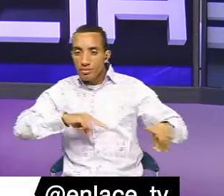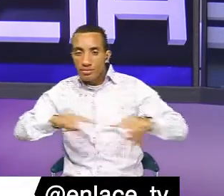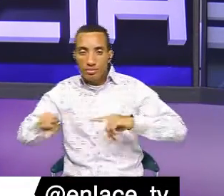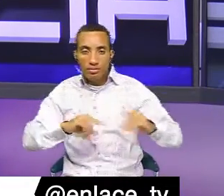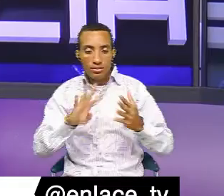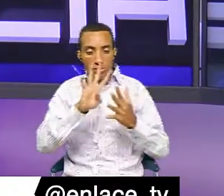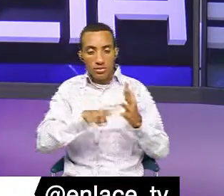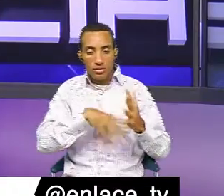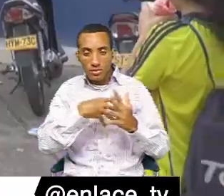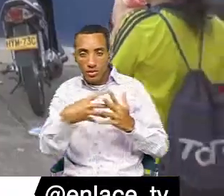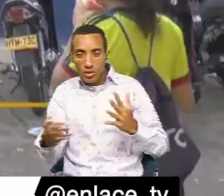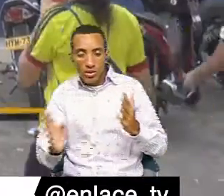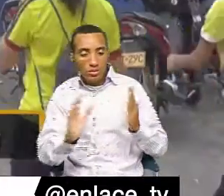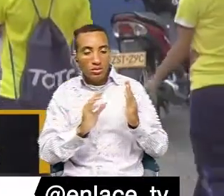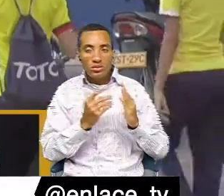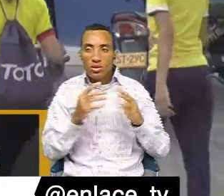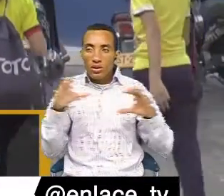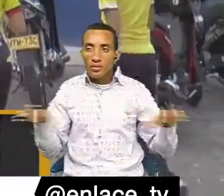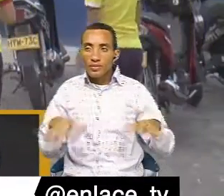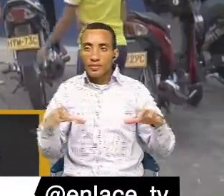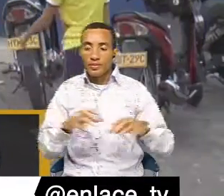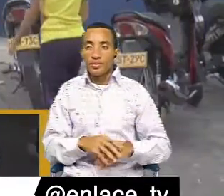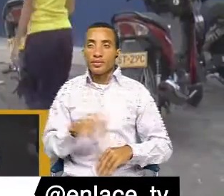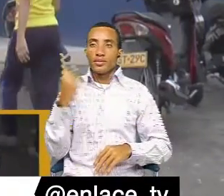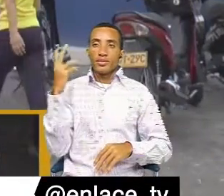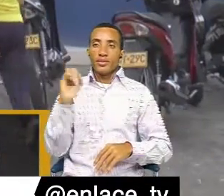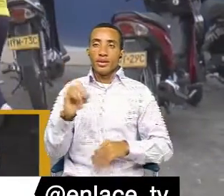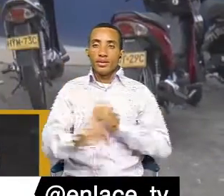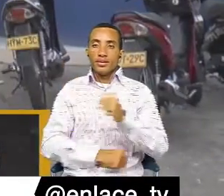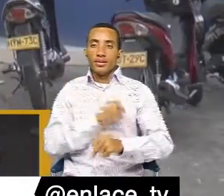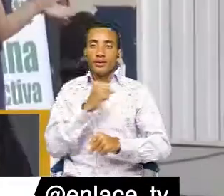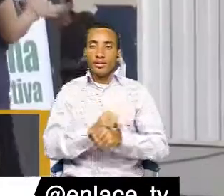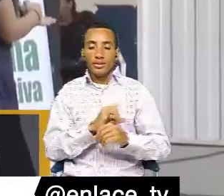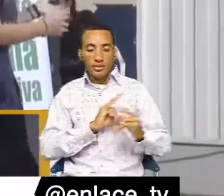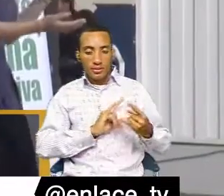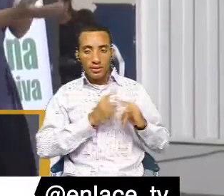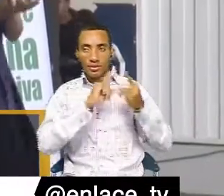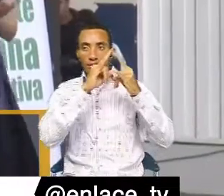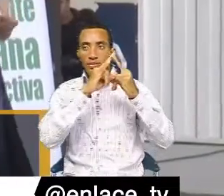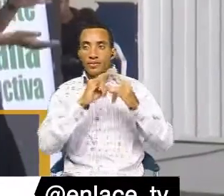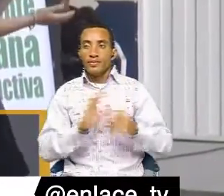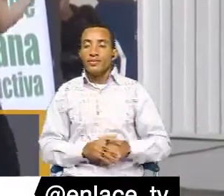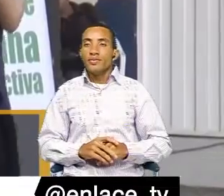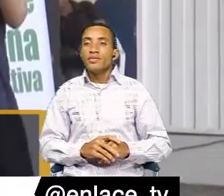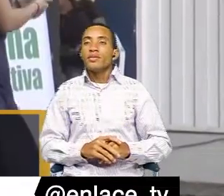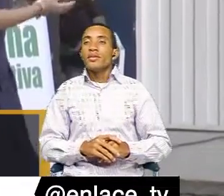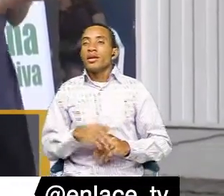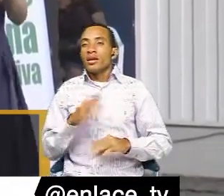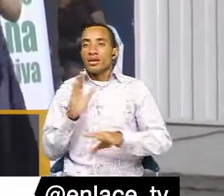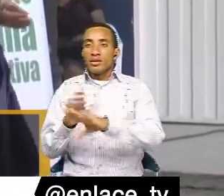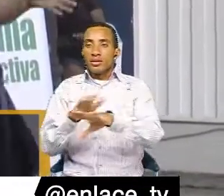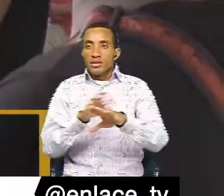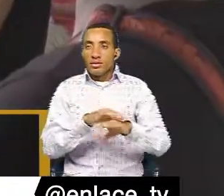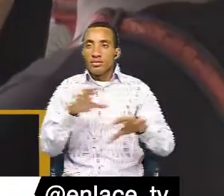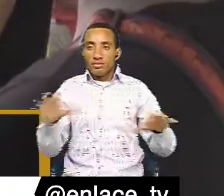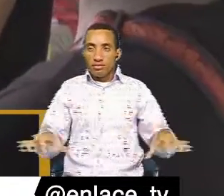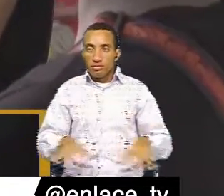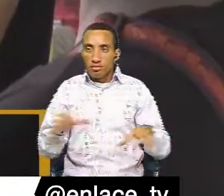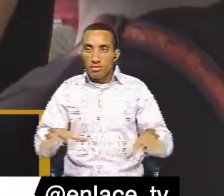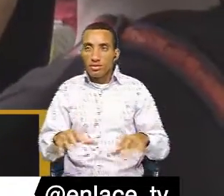esta fecha. 20 años celebra Intecoba el Instituto Técnico en Comunicaciones de Barranca Bermeja y lo hace con distintas